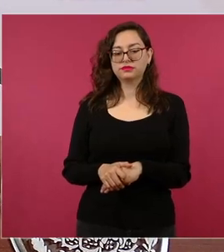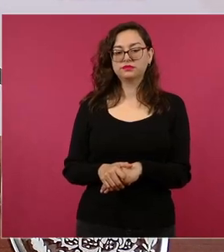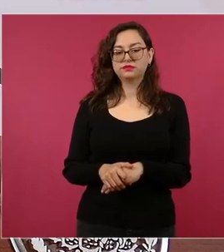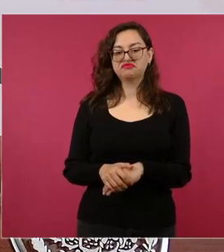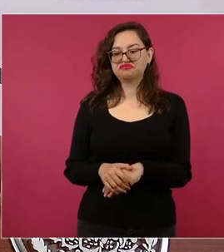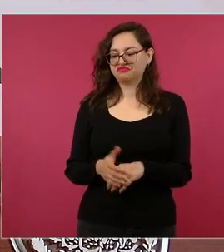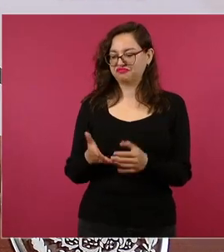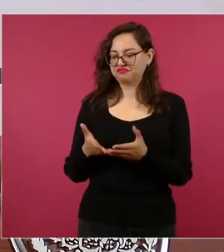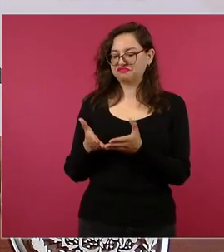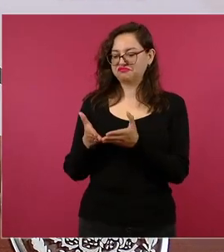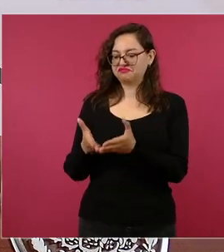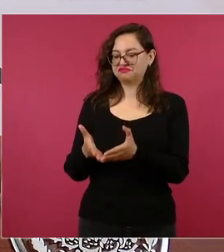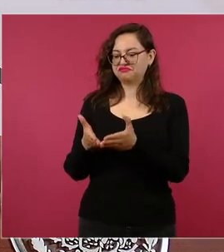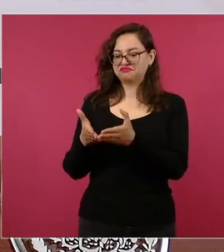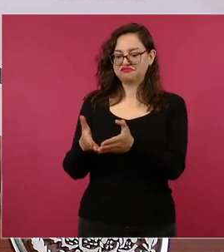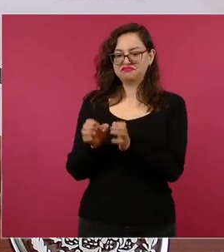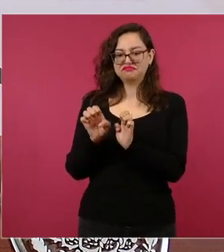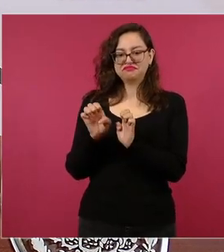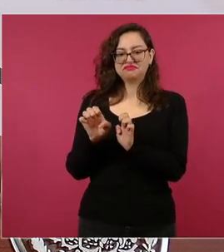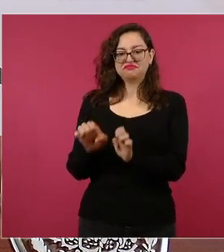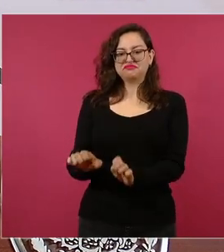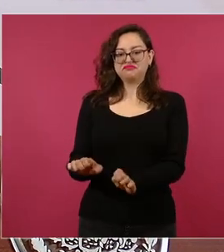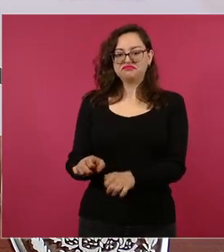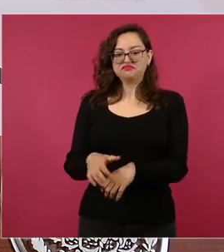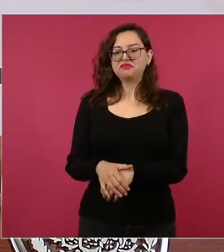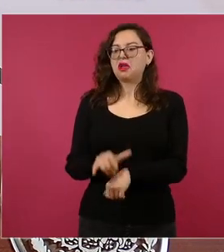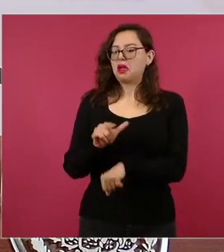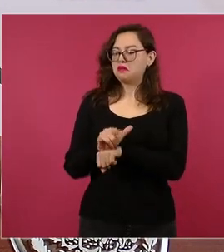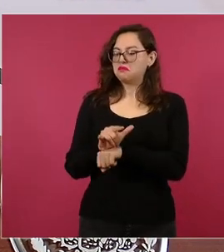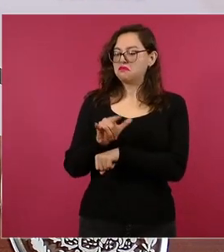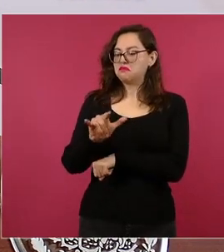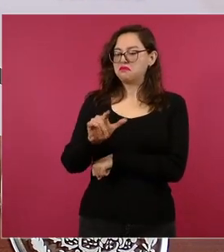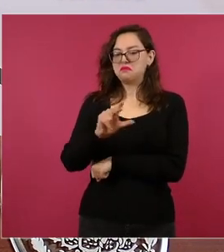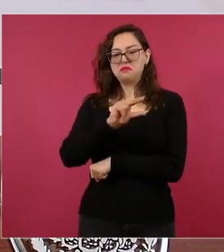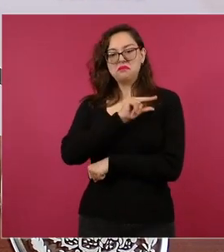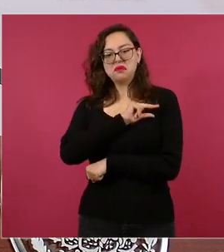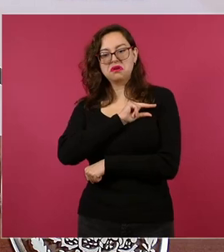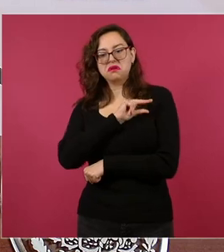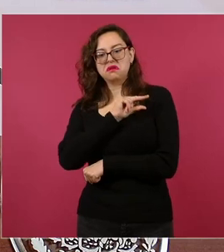yate y un avión particular.